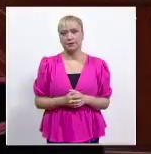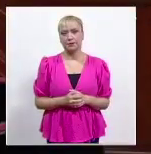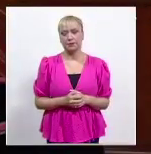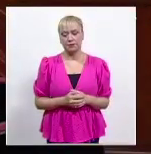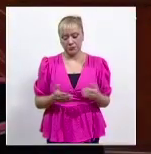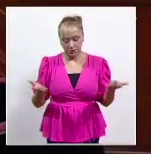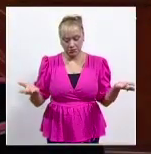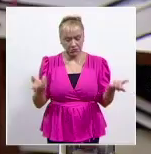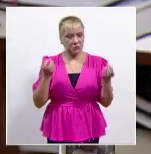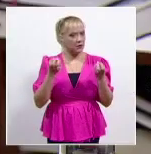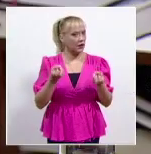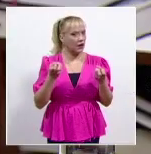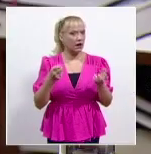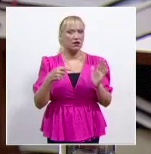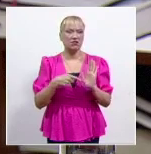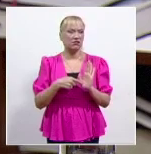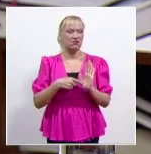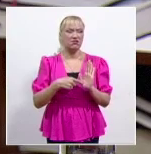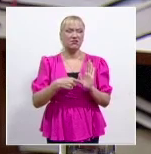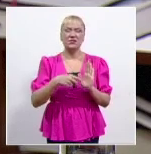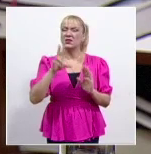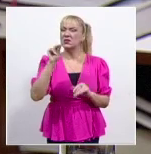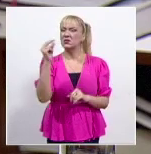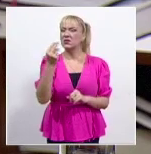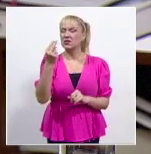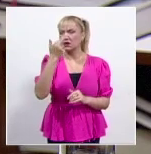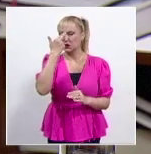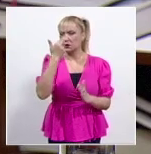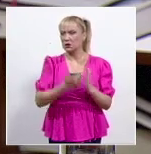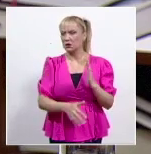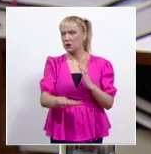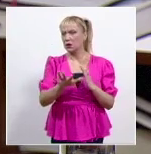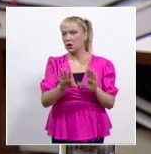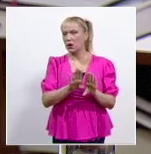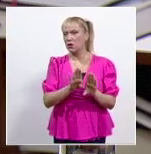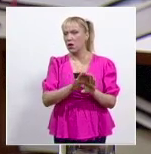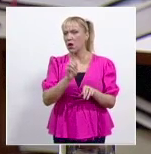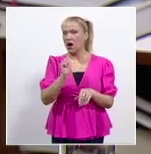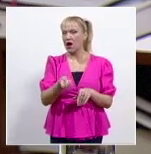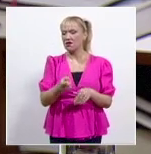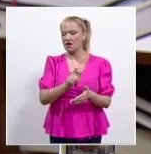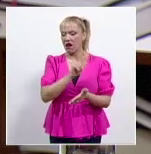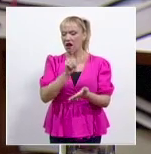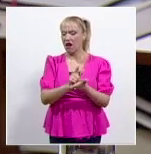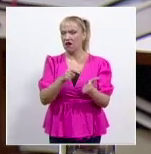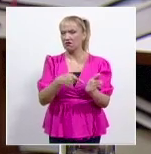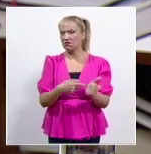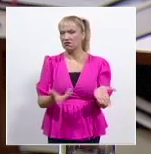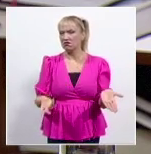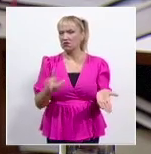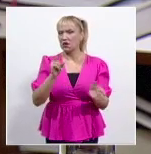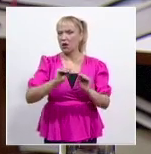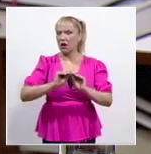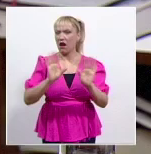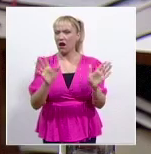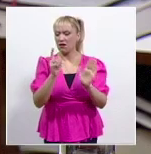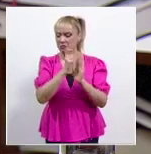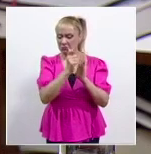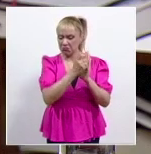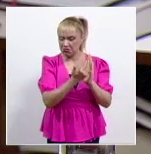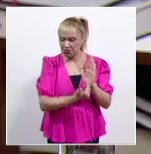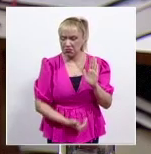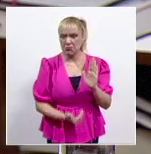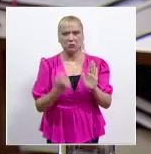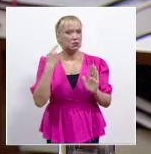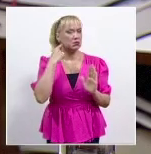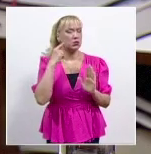Los preceptos impugnados resultan violatorios del principio de seguridad jurídica, pues la infracción no se relaciona ni